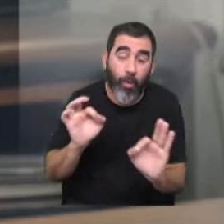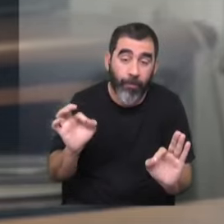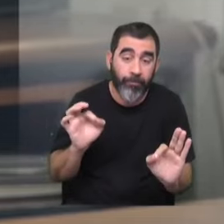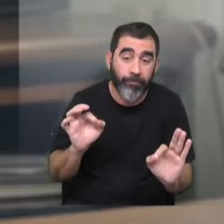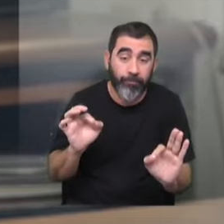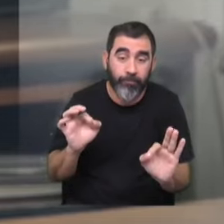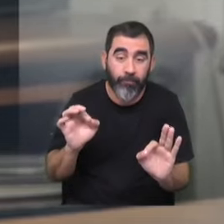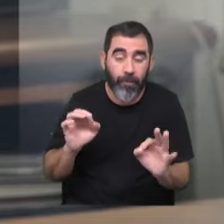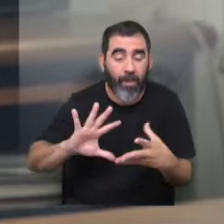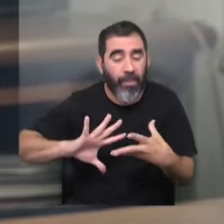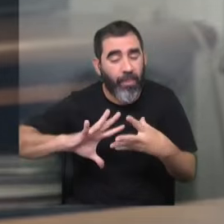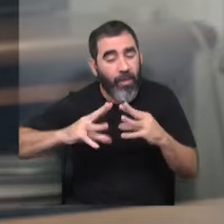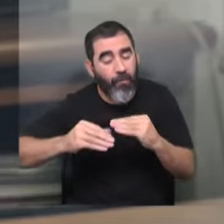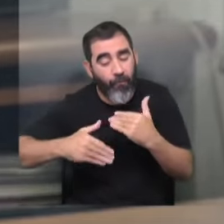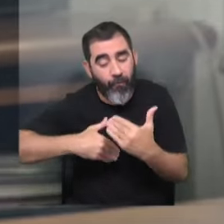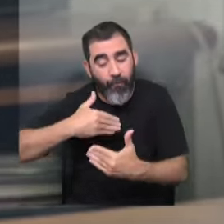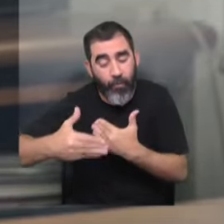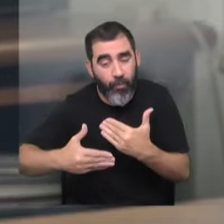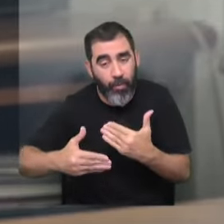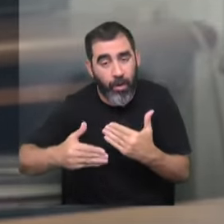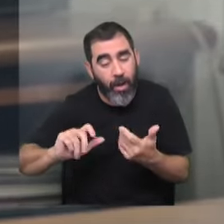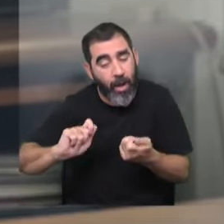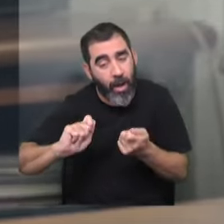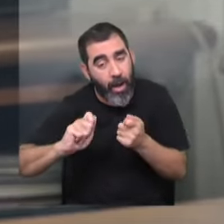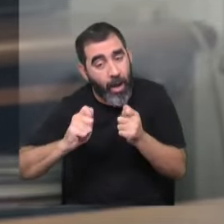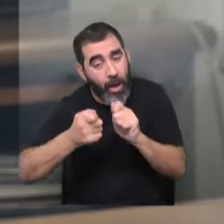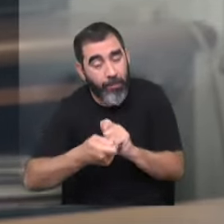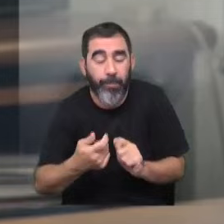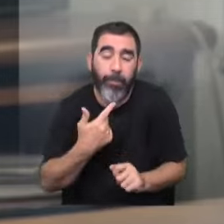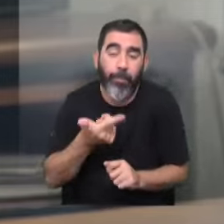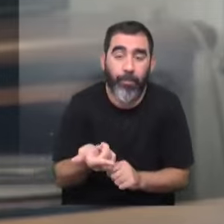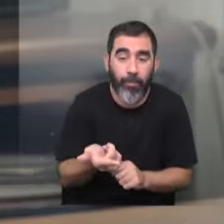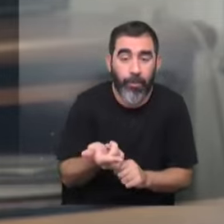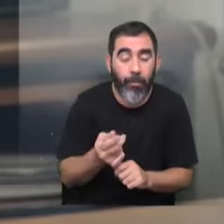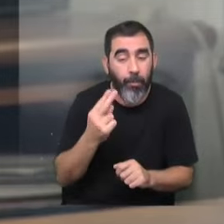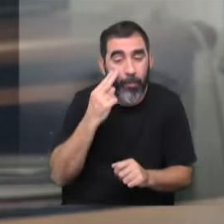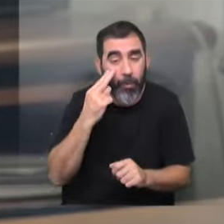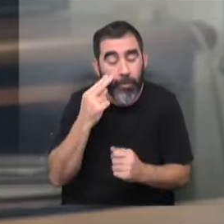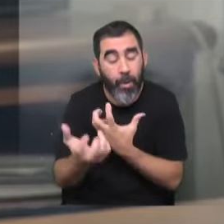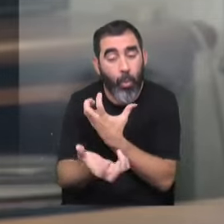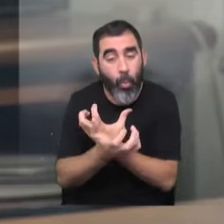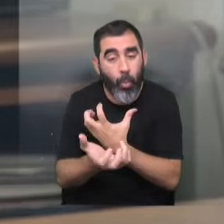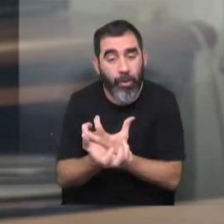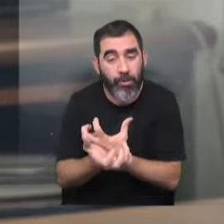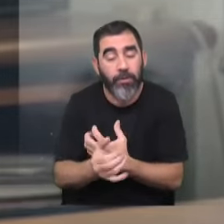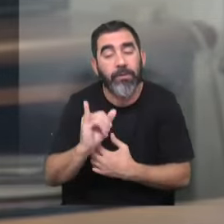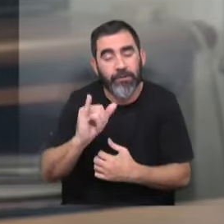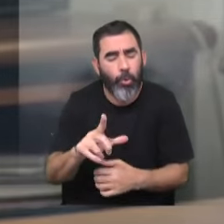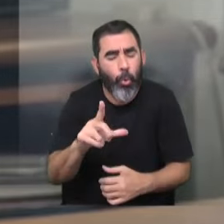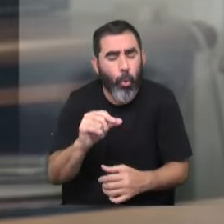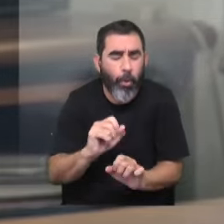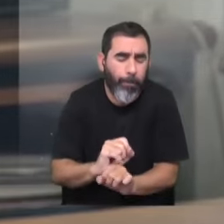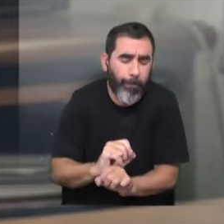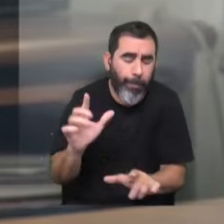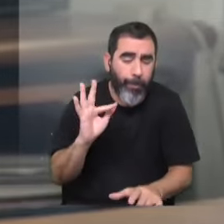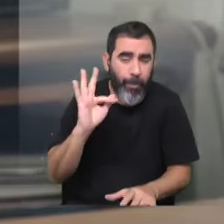o que la deformidad igual progresa y está generando cambios, como por ejemplo artrosis precoz, lo cual sabemos que eso va a generar más dolor,